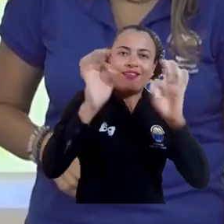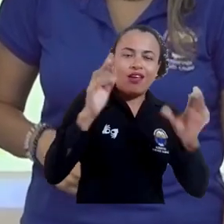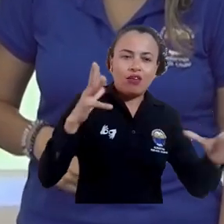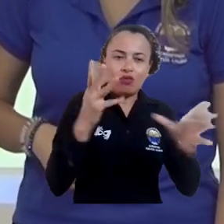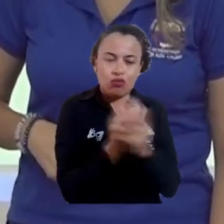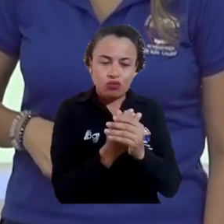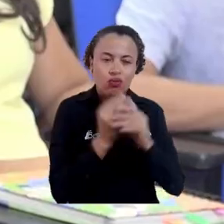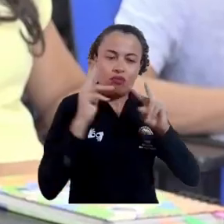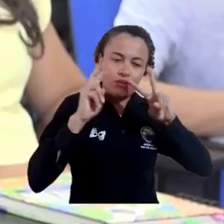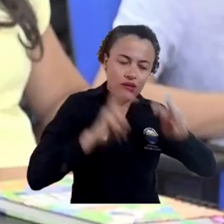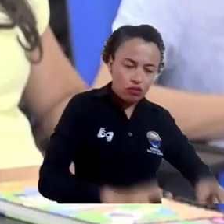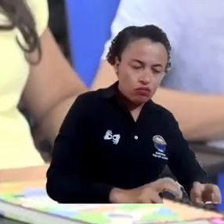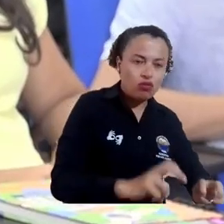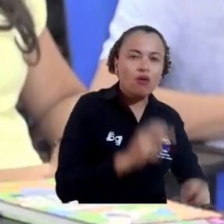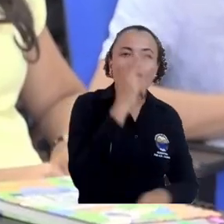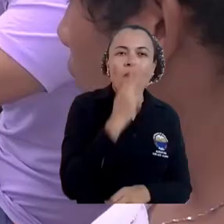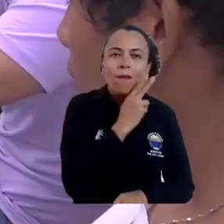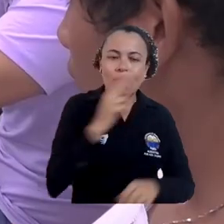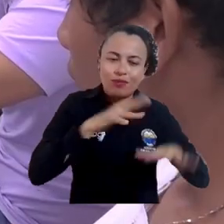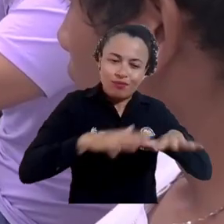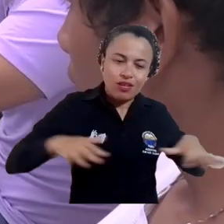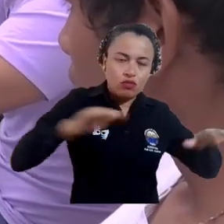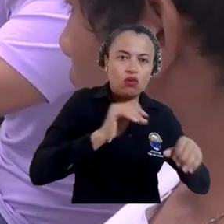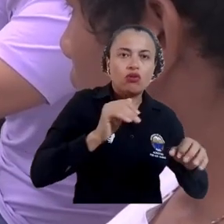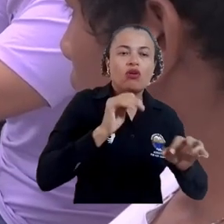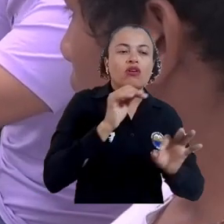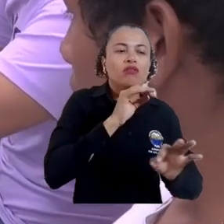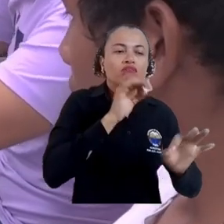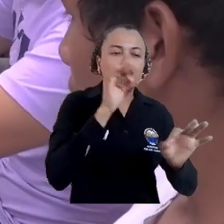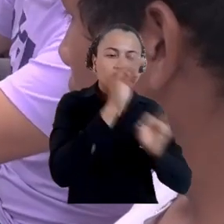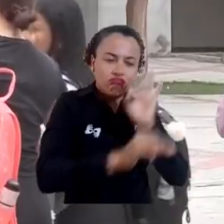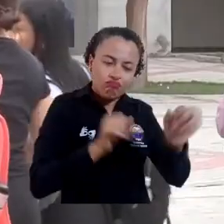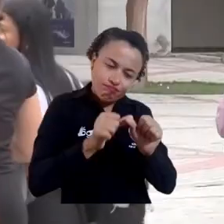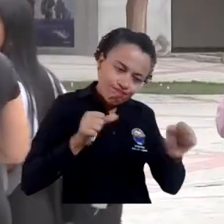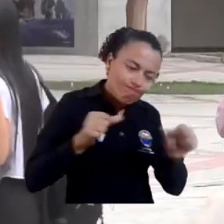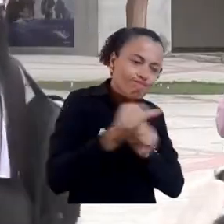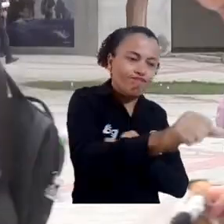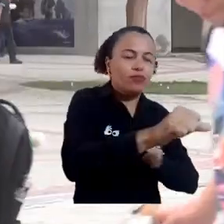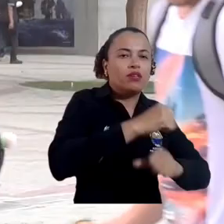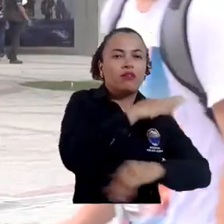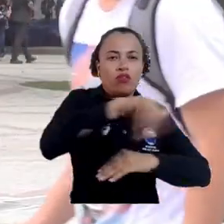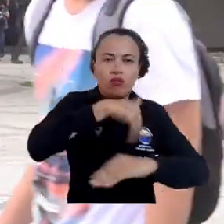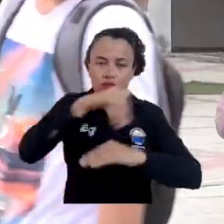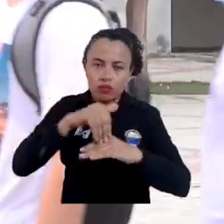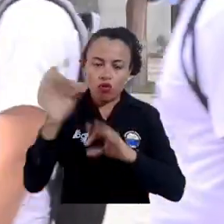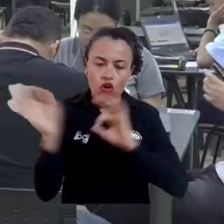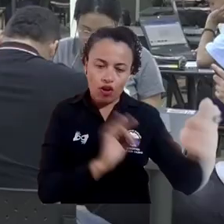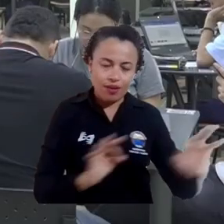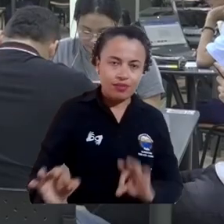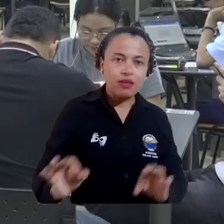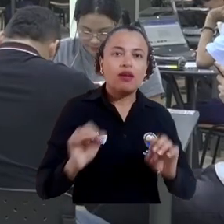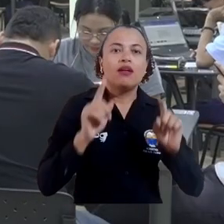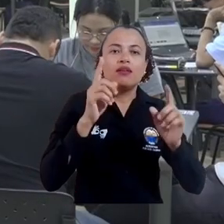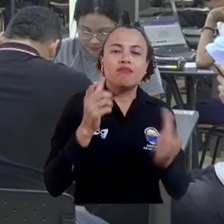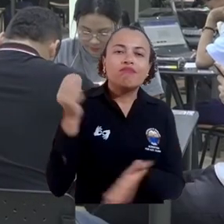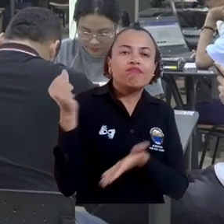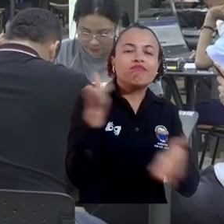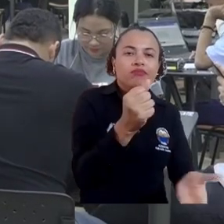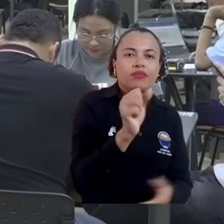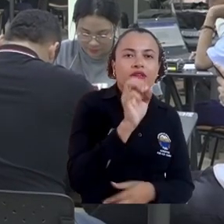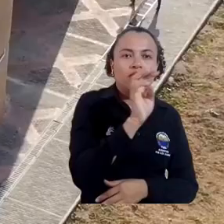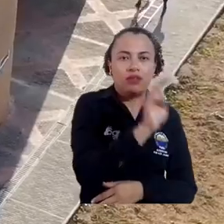calidad, inclusión, investigación, compromiso con el territorio y sostenibilidad organizacional, con una ejecución de